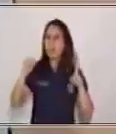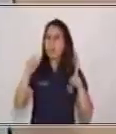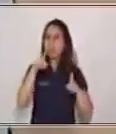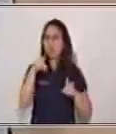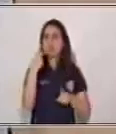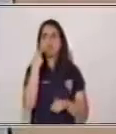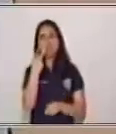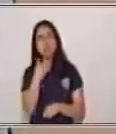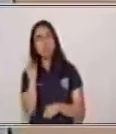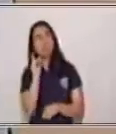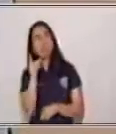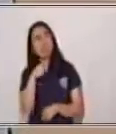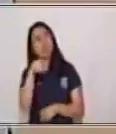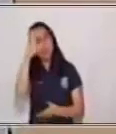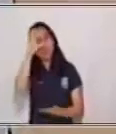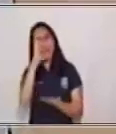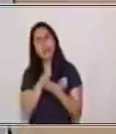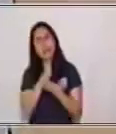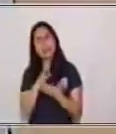segundo?